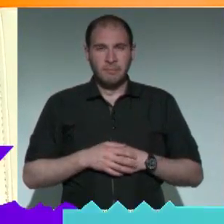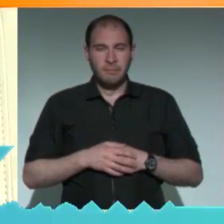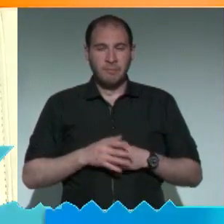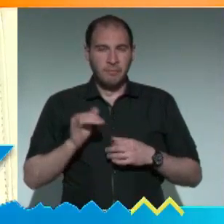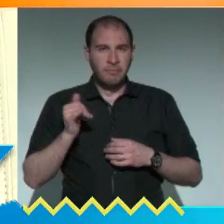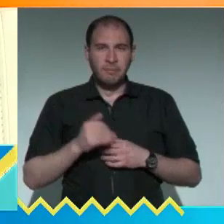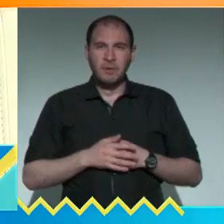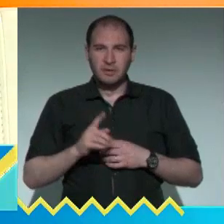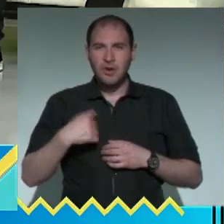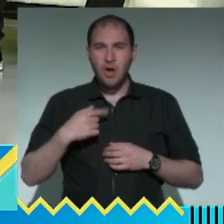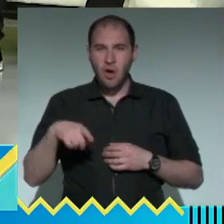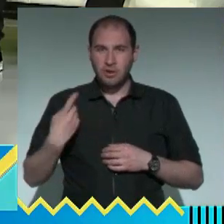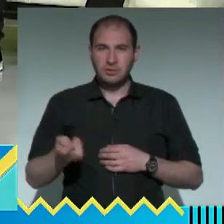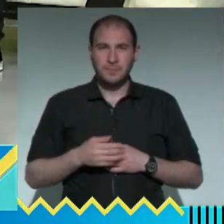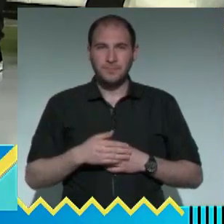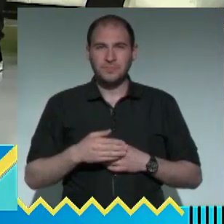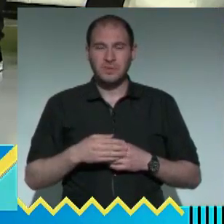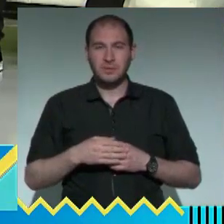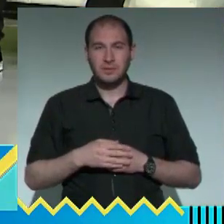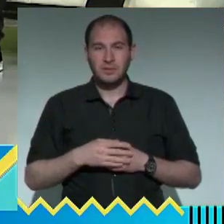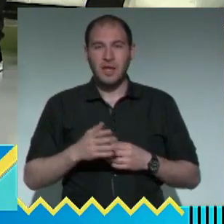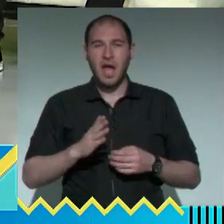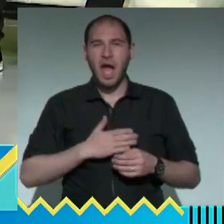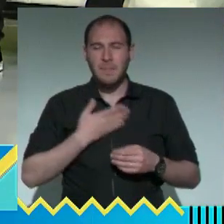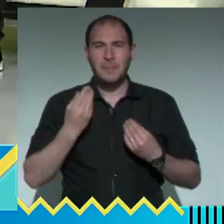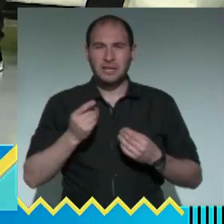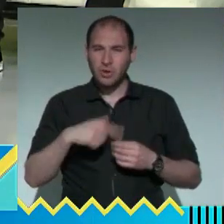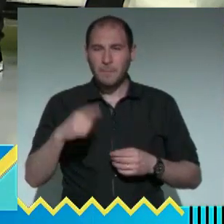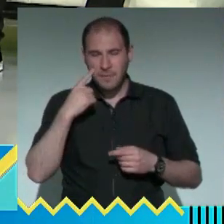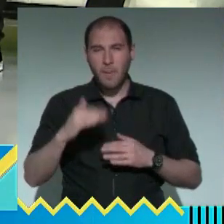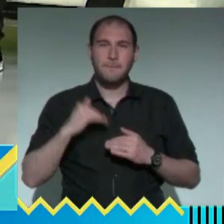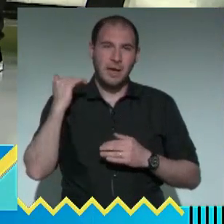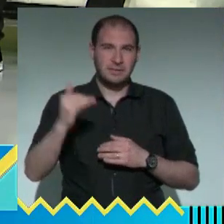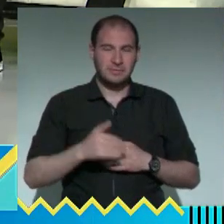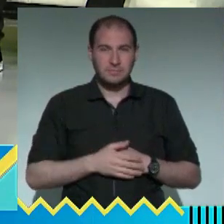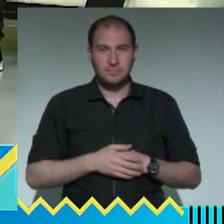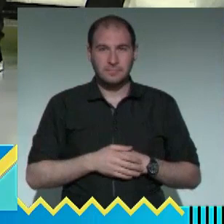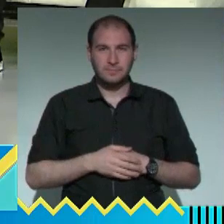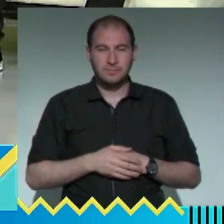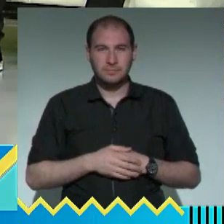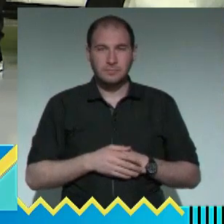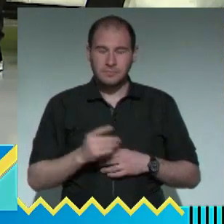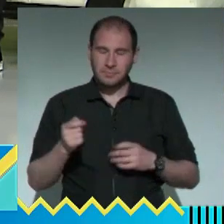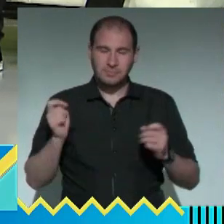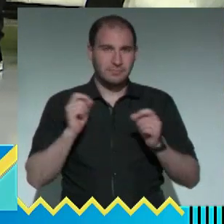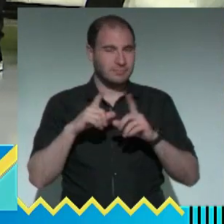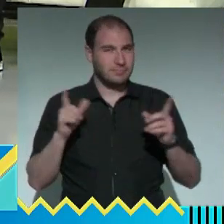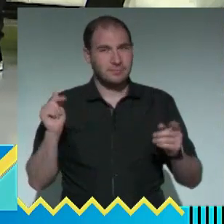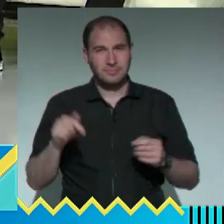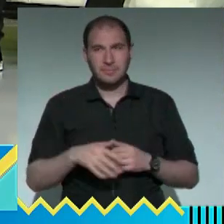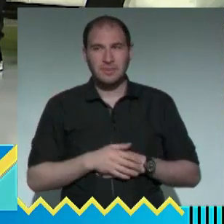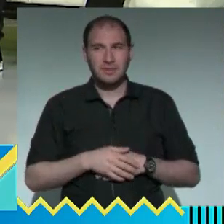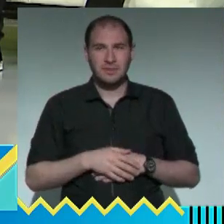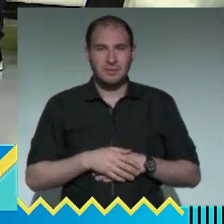Pero sí, que yo tengo otra. El fin de amar es sentirse más vivo. Esa también. Esa es tremenda. No, y hay liberadora,